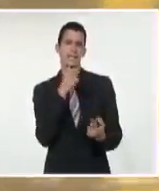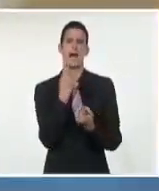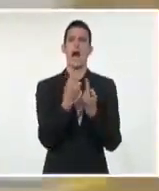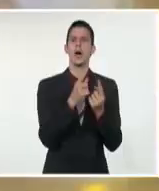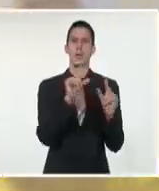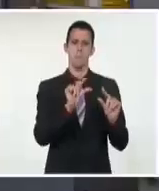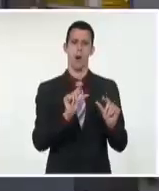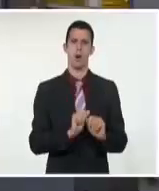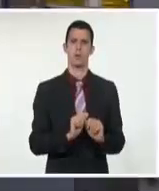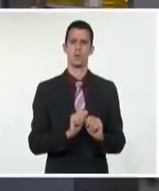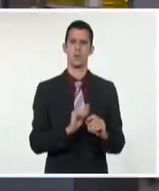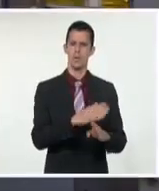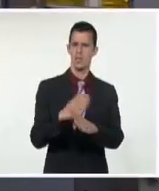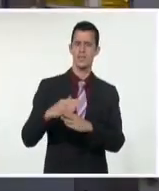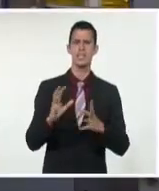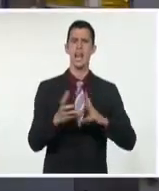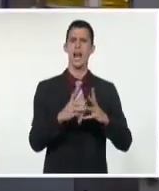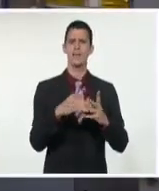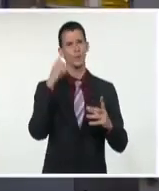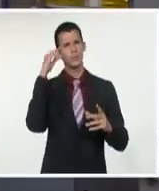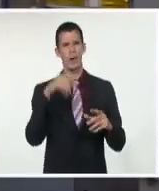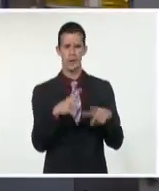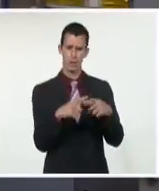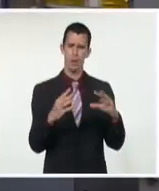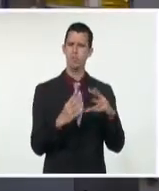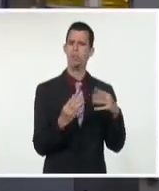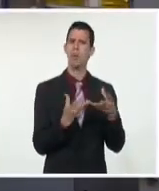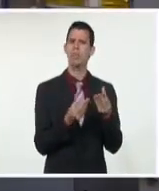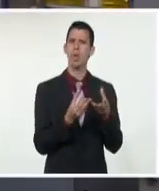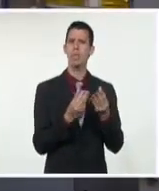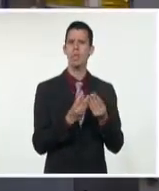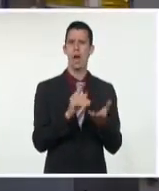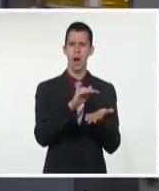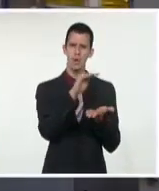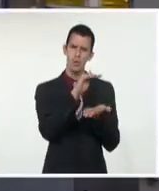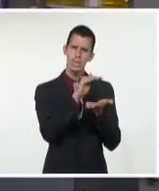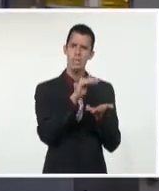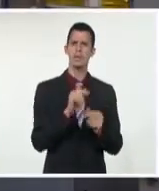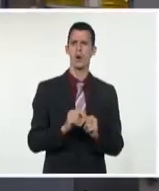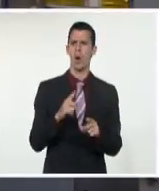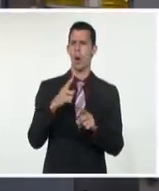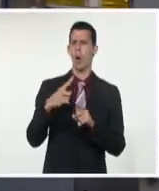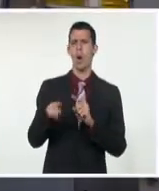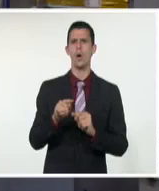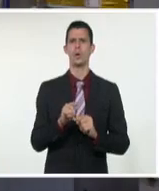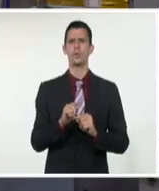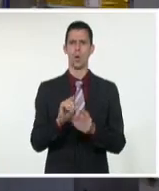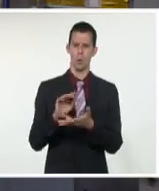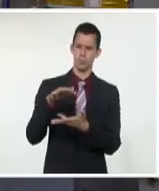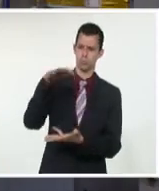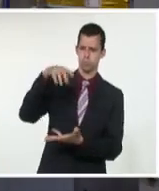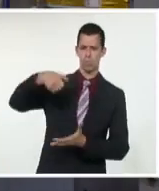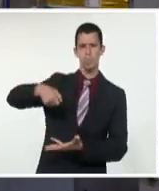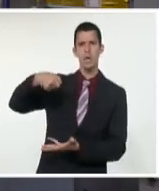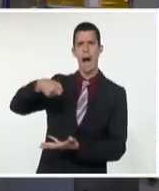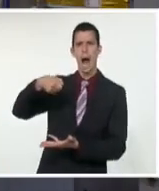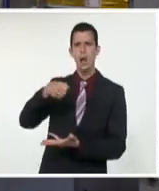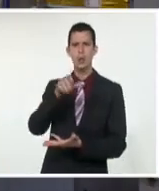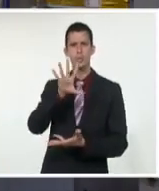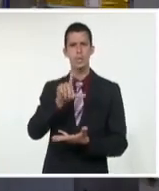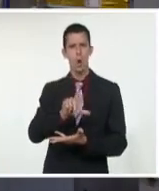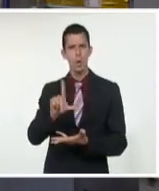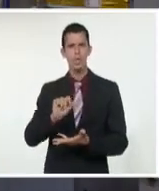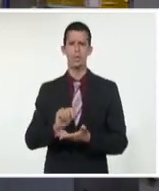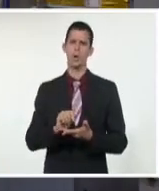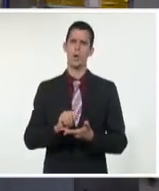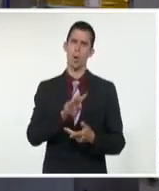cada surtido. Los surtidos de bolsa, los surtidos de 4, 5 y 20, los pusimos a 24 horas y trabajamos todos los días